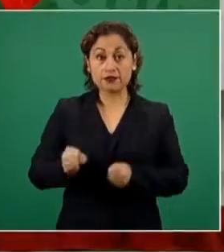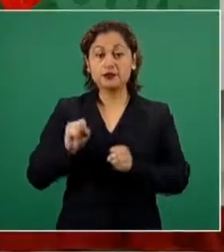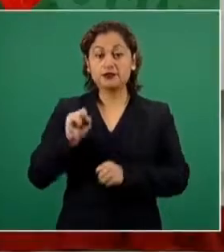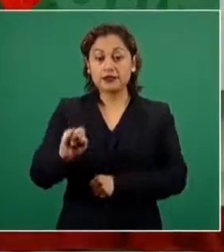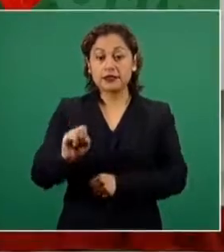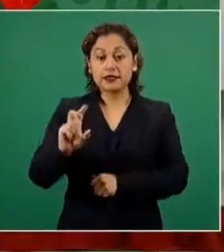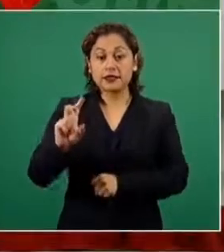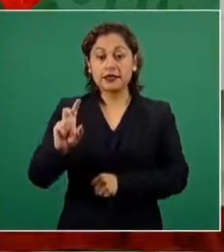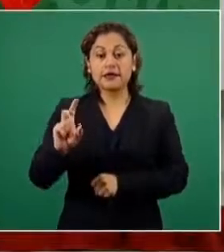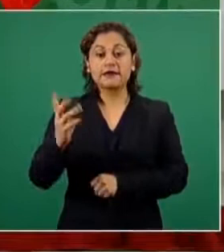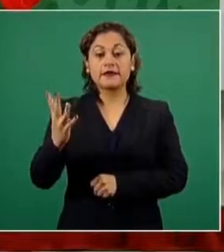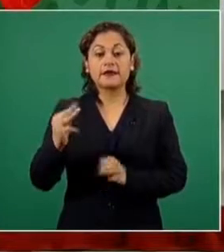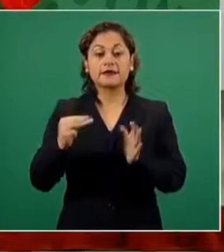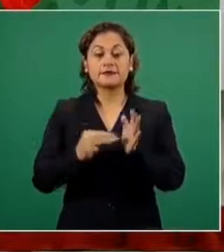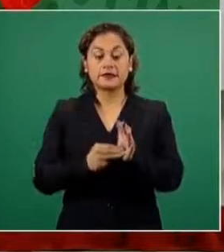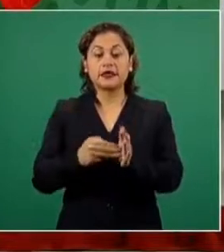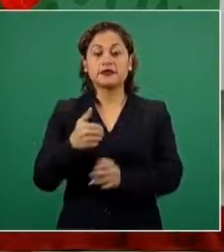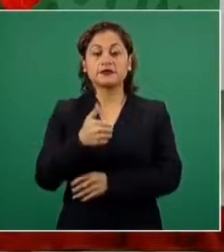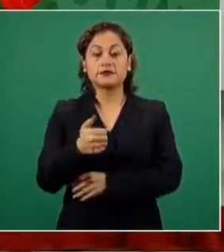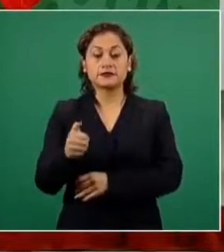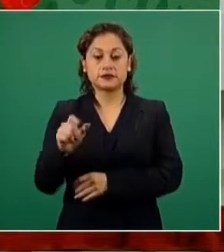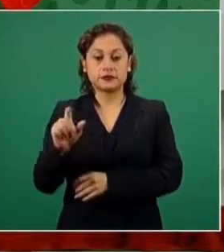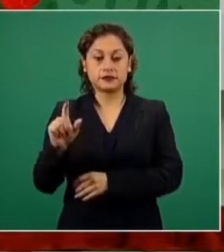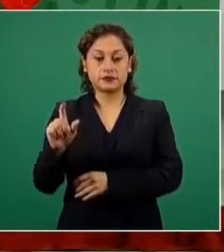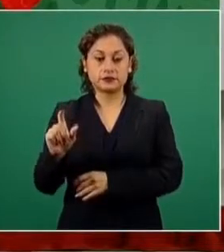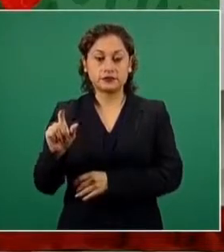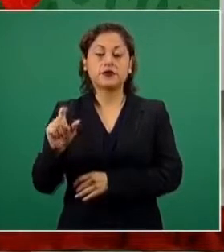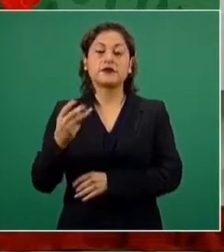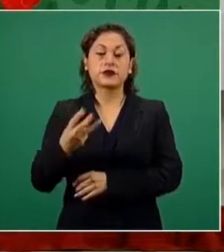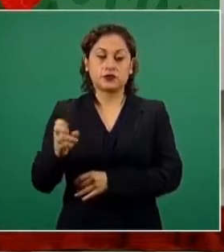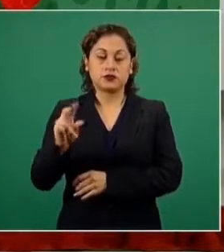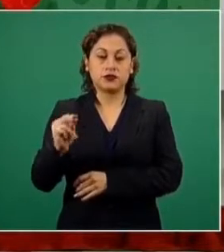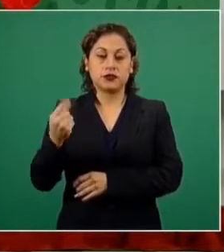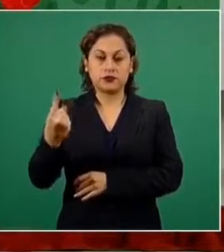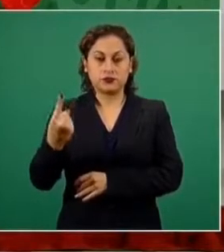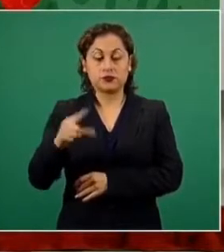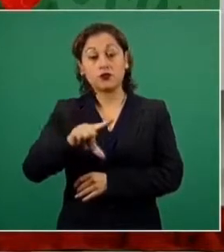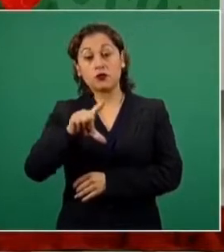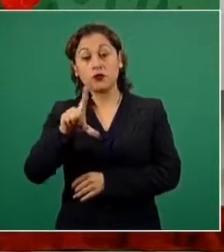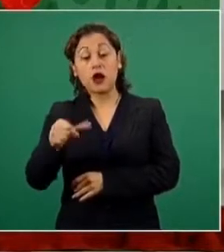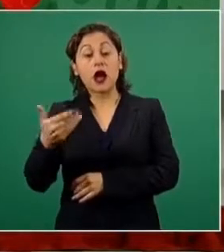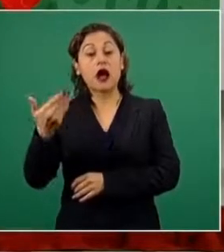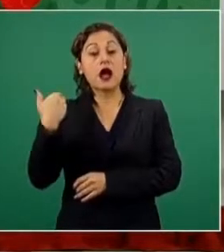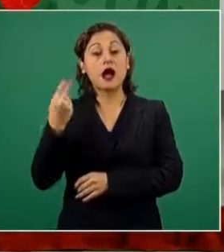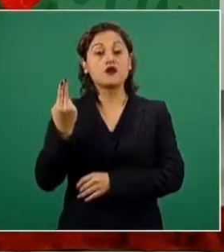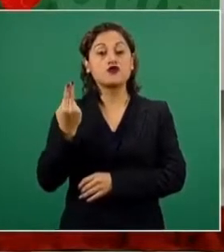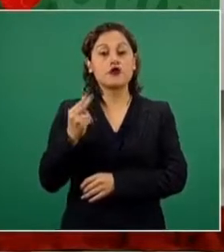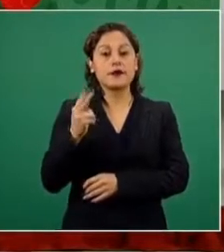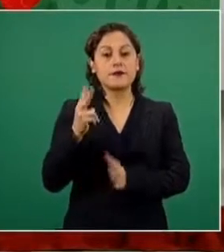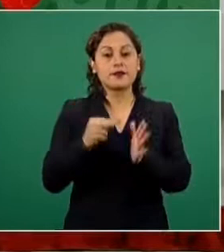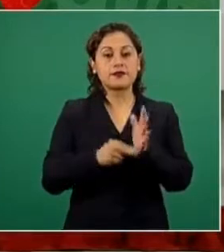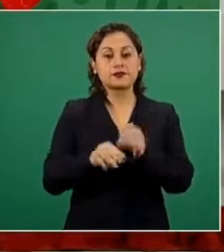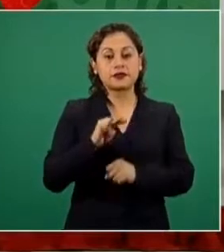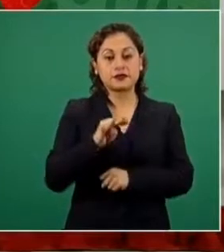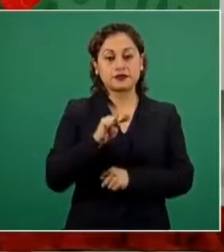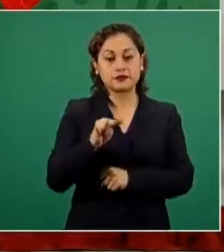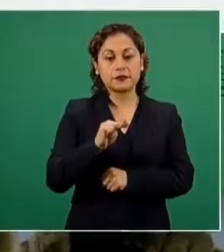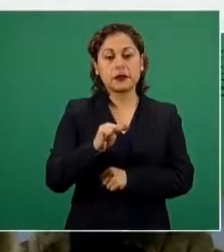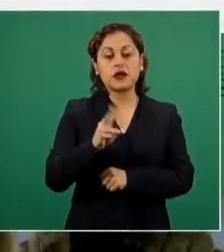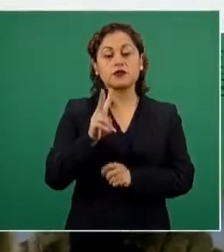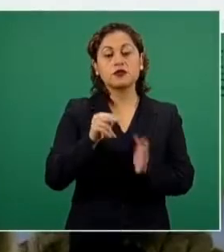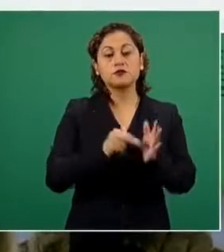3,381 y en noviembre del 19 fueron